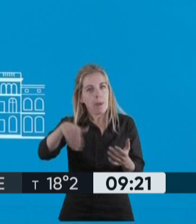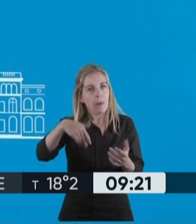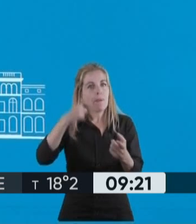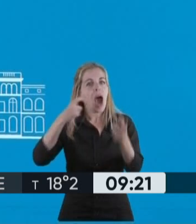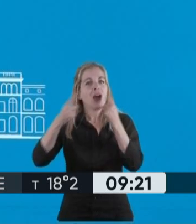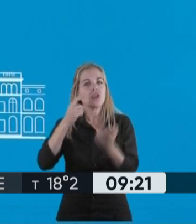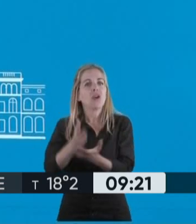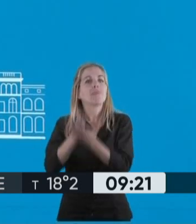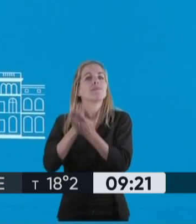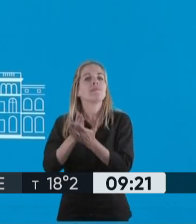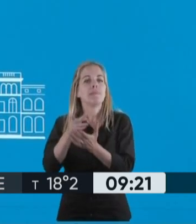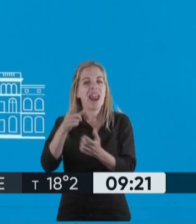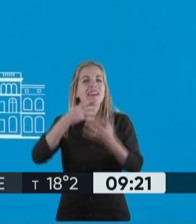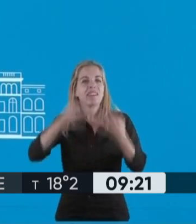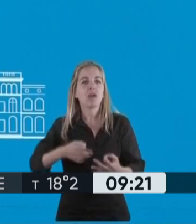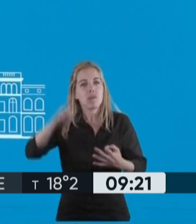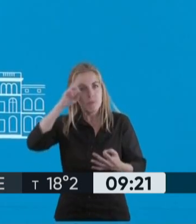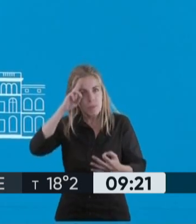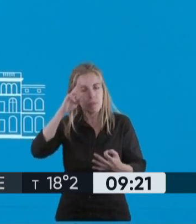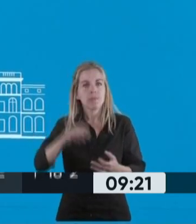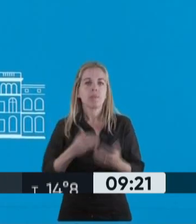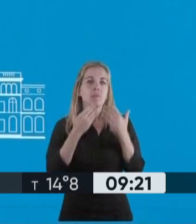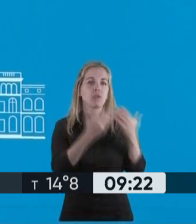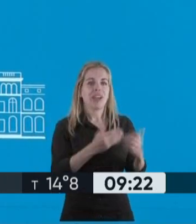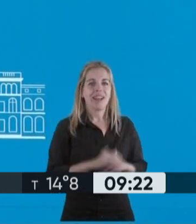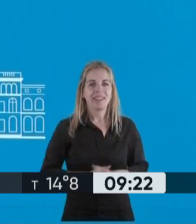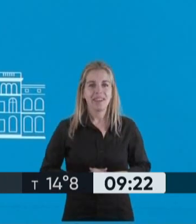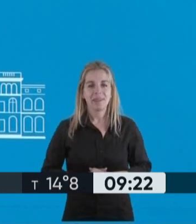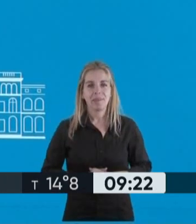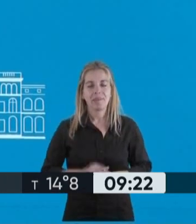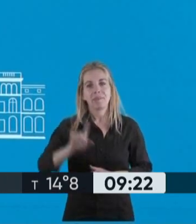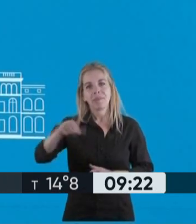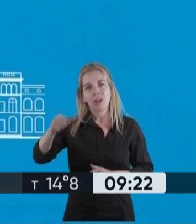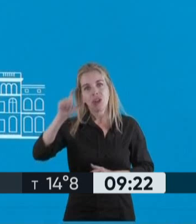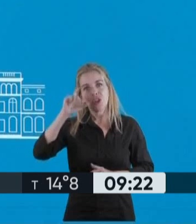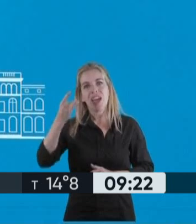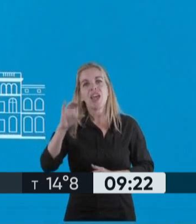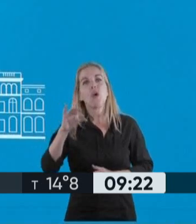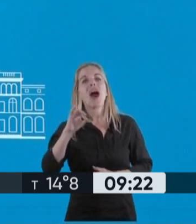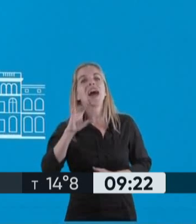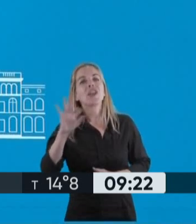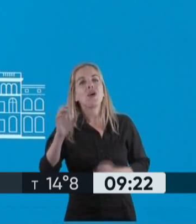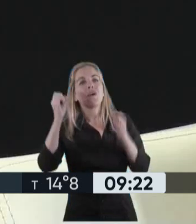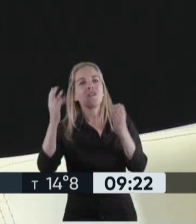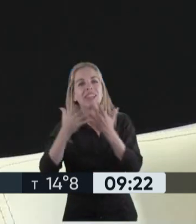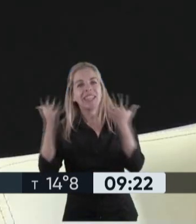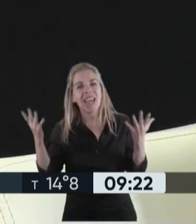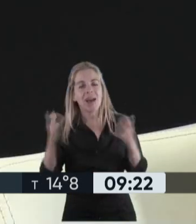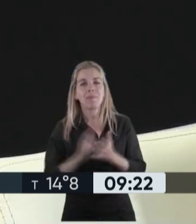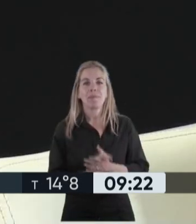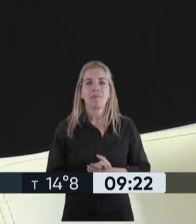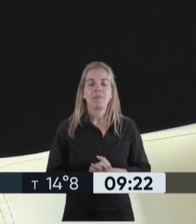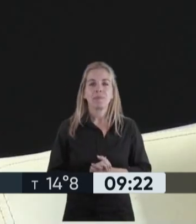hacer todo lo necesario para que se cumplan esos acuerdos. Muchas gracias, Hernán. Eduardo Menegassi. Hola, Eduardo. Buen día. ¿Qué tal? Buen día,